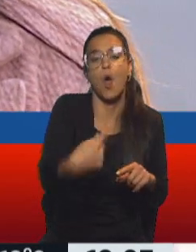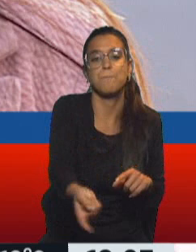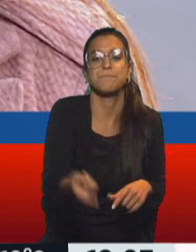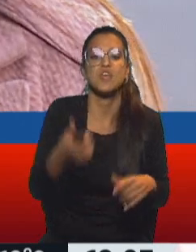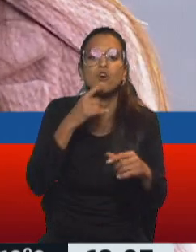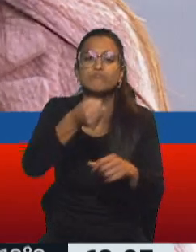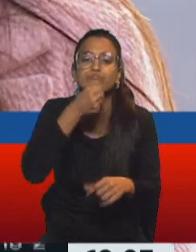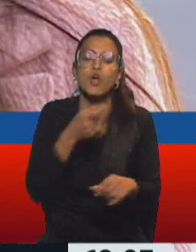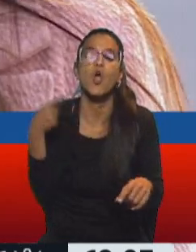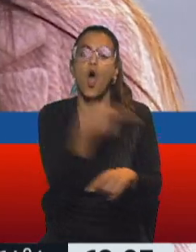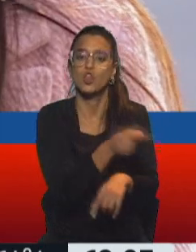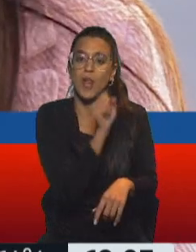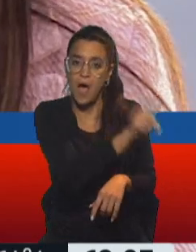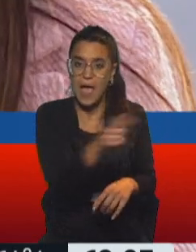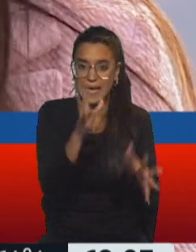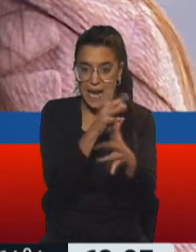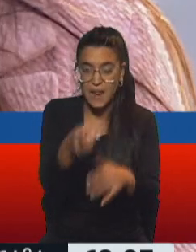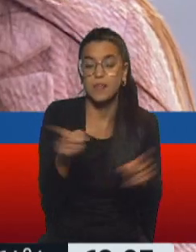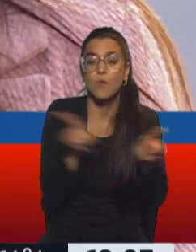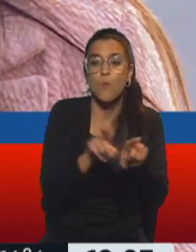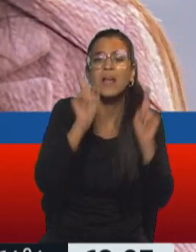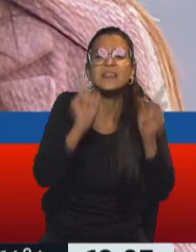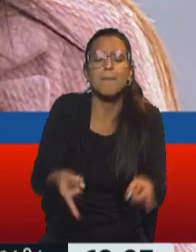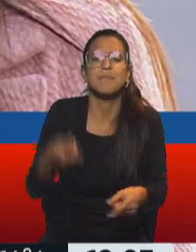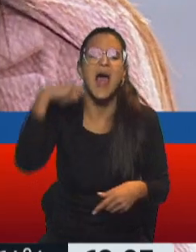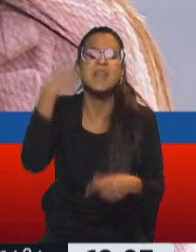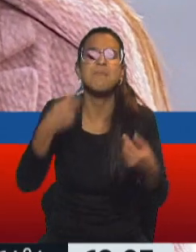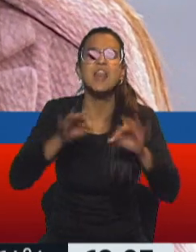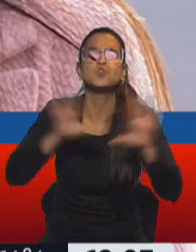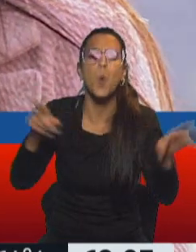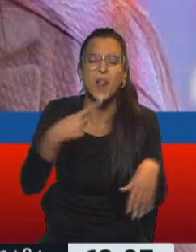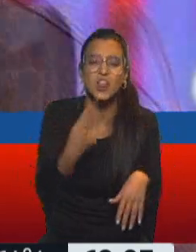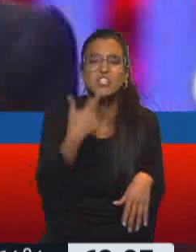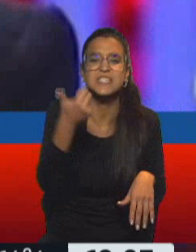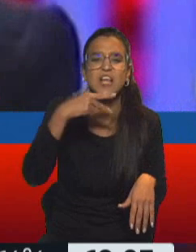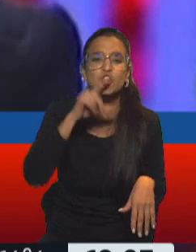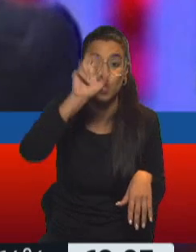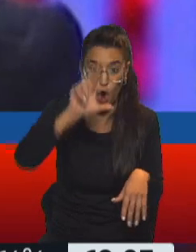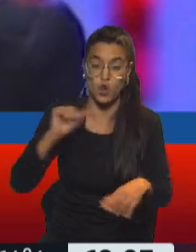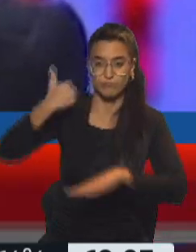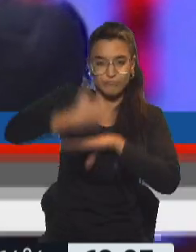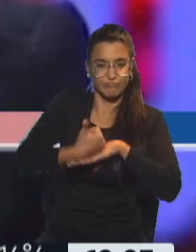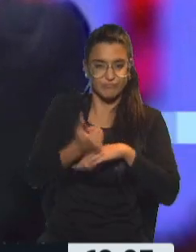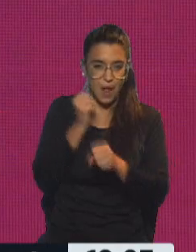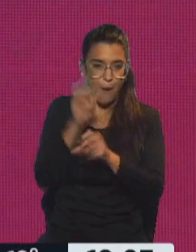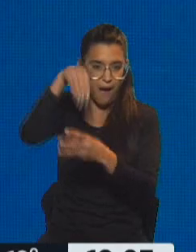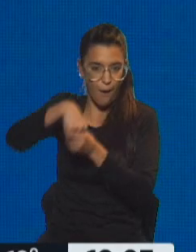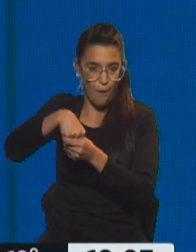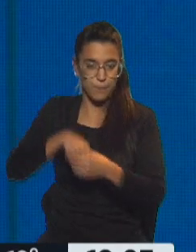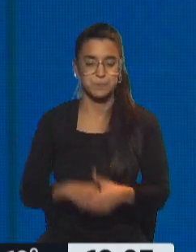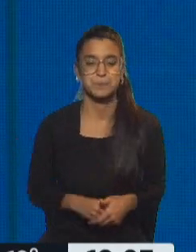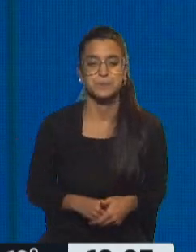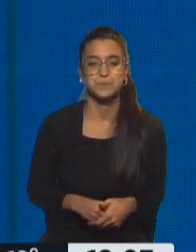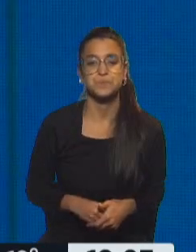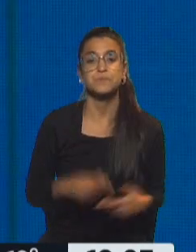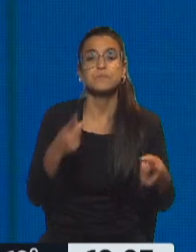tuya en Clarín. Y así sucedía o sucedía en el programa Animales Sueltos, donde Daniel Santoro estaba como panelista.